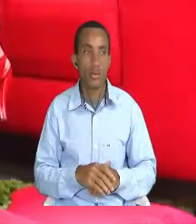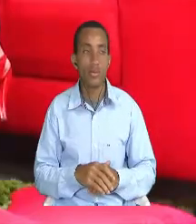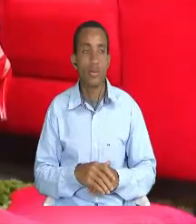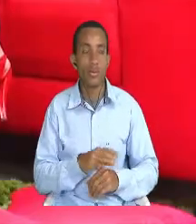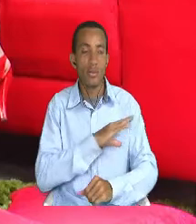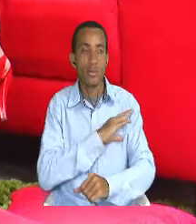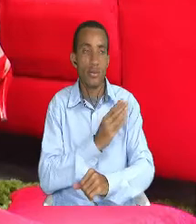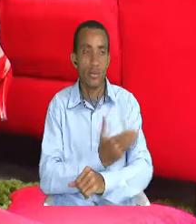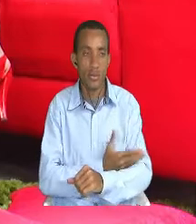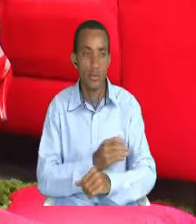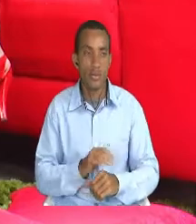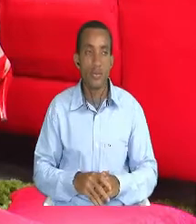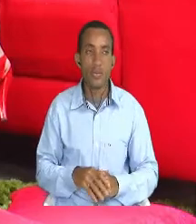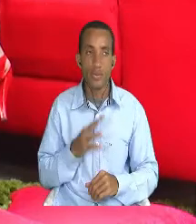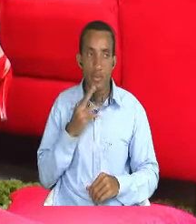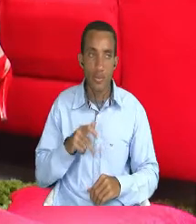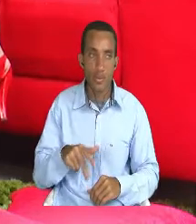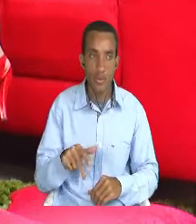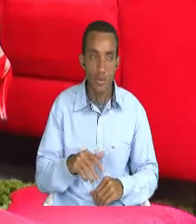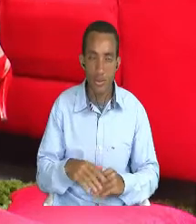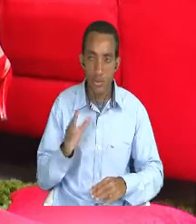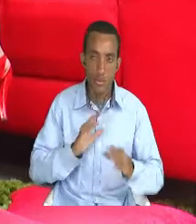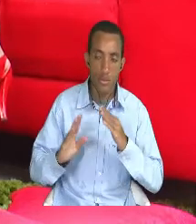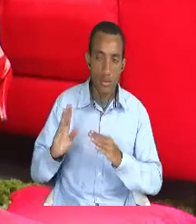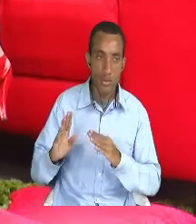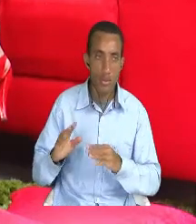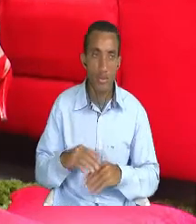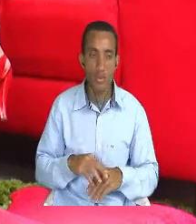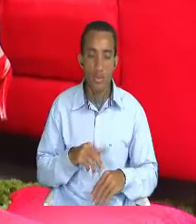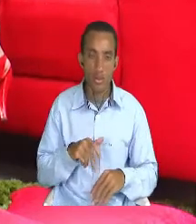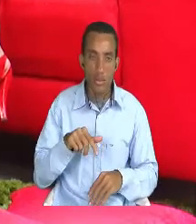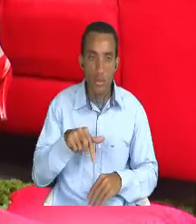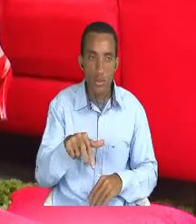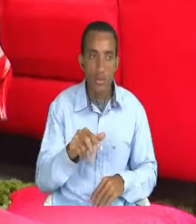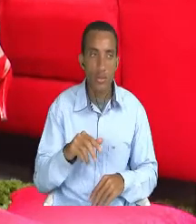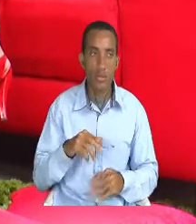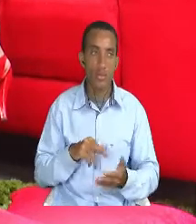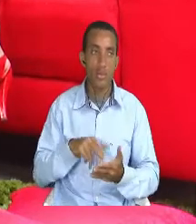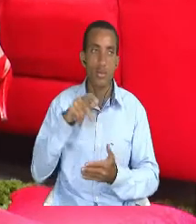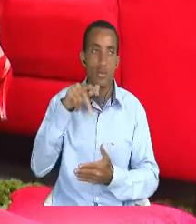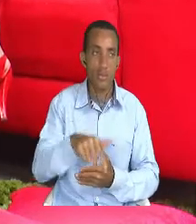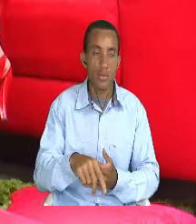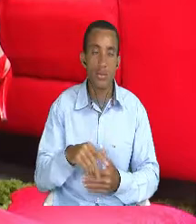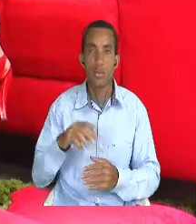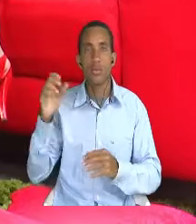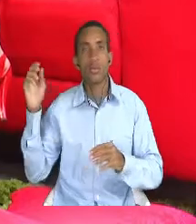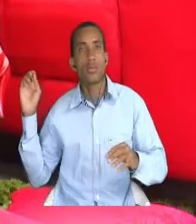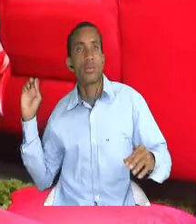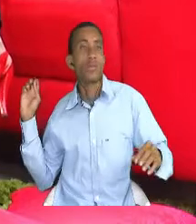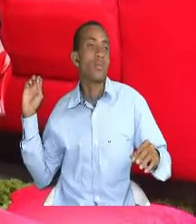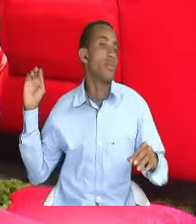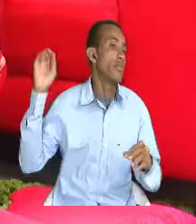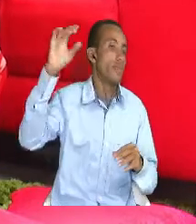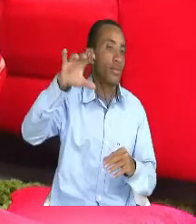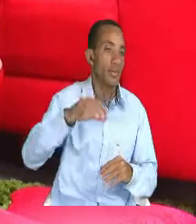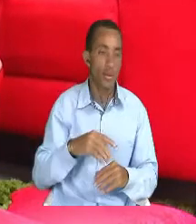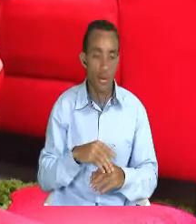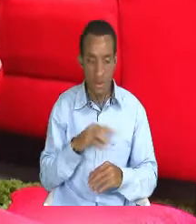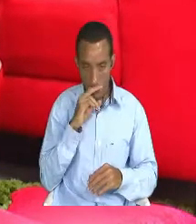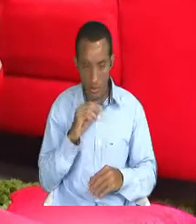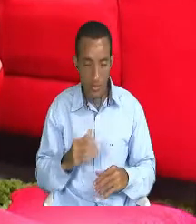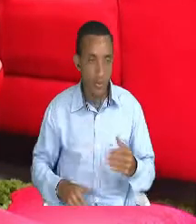potencia, en el que invierta esa velocidad. Entonces aquí somos buenos en velocidad, salto y lanzamiento. Entonces usted ve un niño que se desplaza